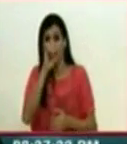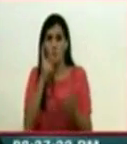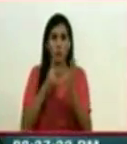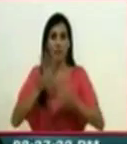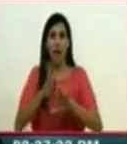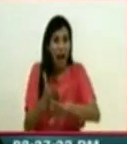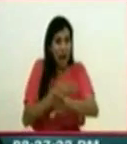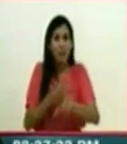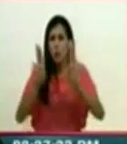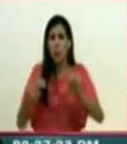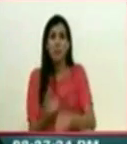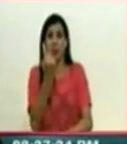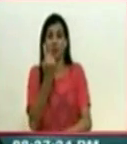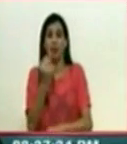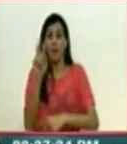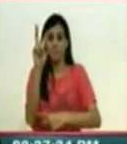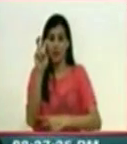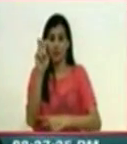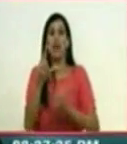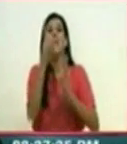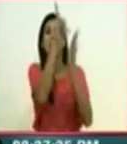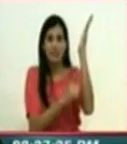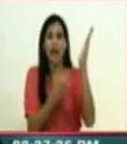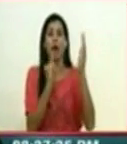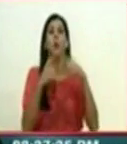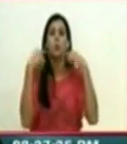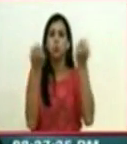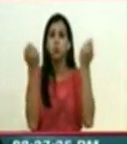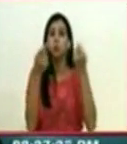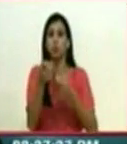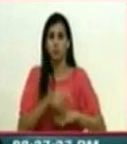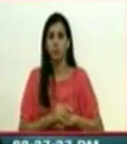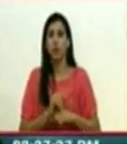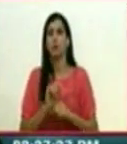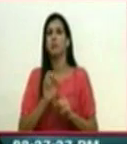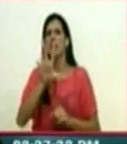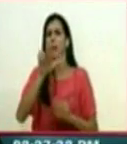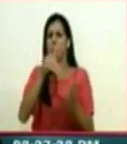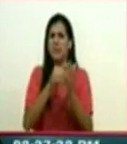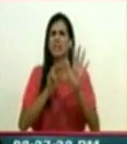antes en la historia. Ahora este viernes sale la lista pública de las primeras